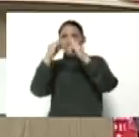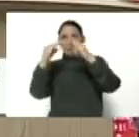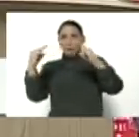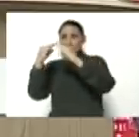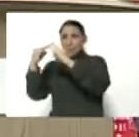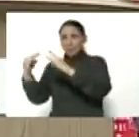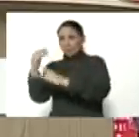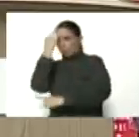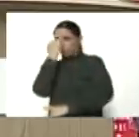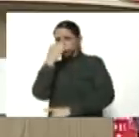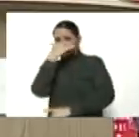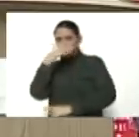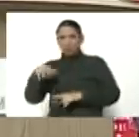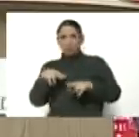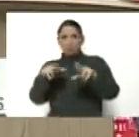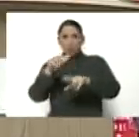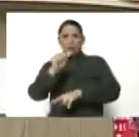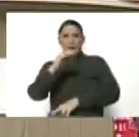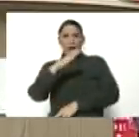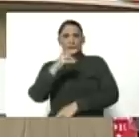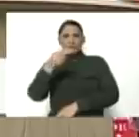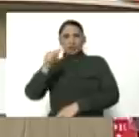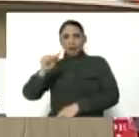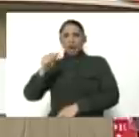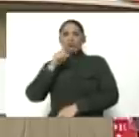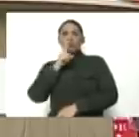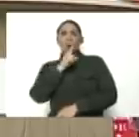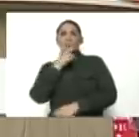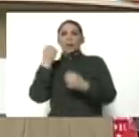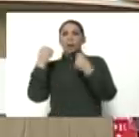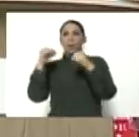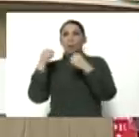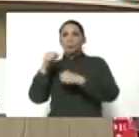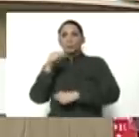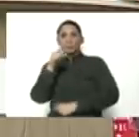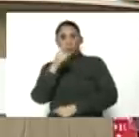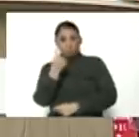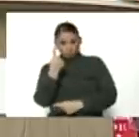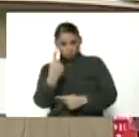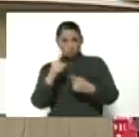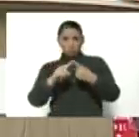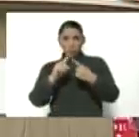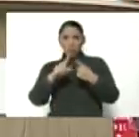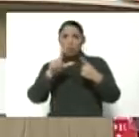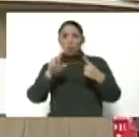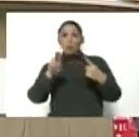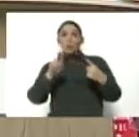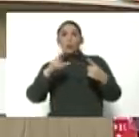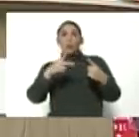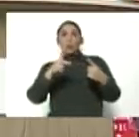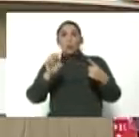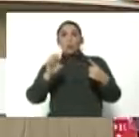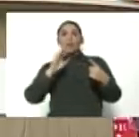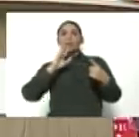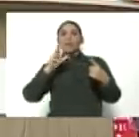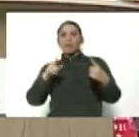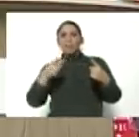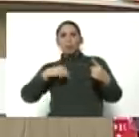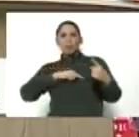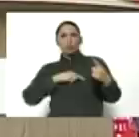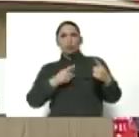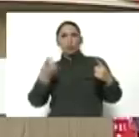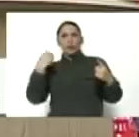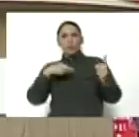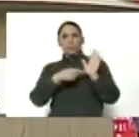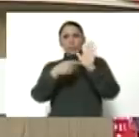de mercenarios en Riohacha y los nombres de los entrenadores. Uno se llamaba Luke, como es el caso del testimonio que fue presentado ayer